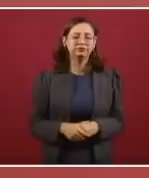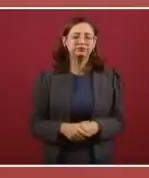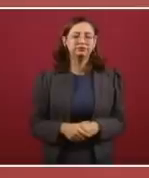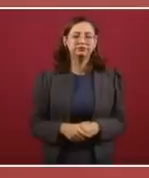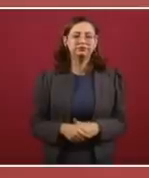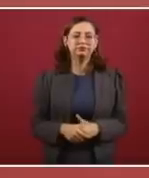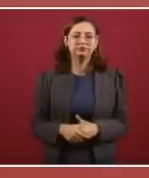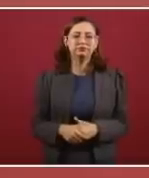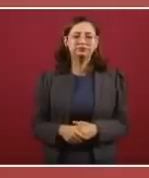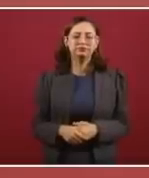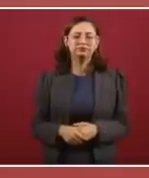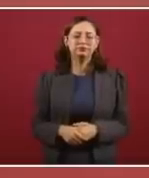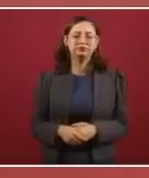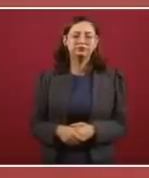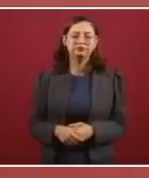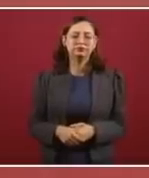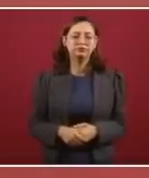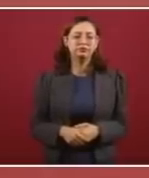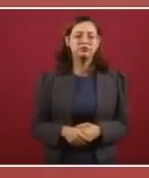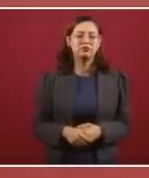O sea, no es